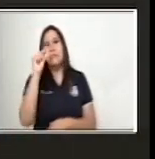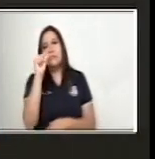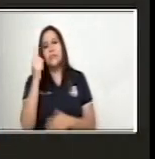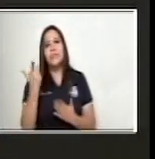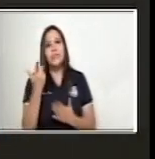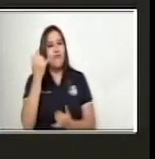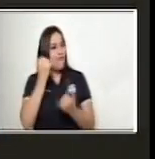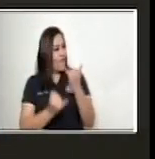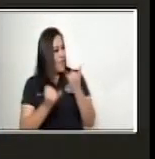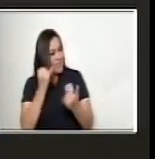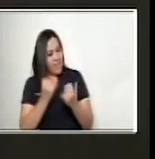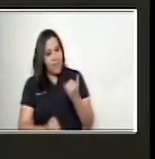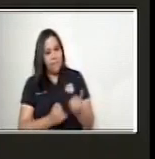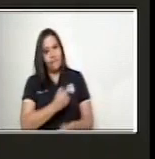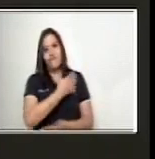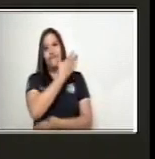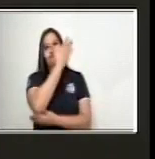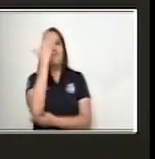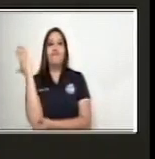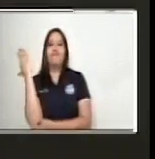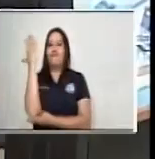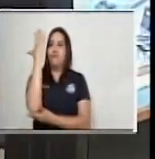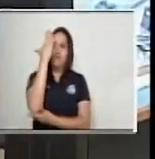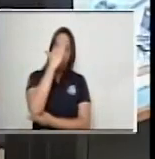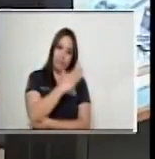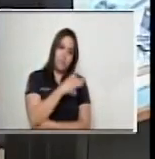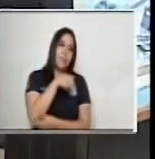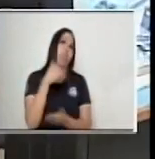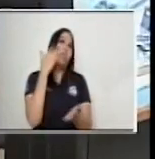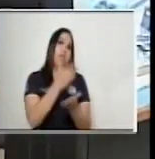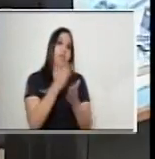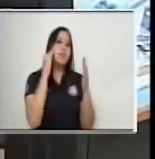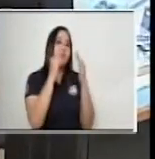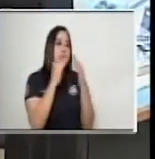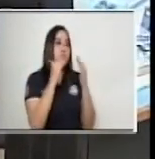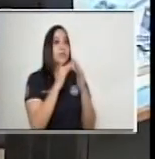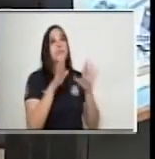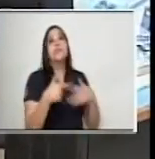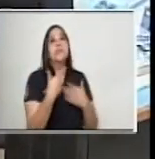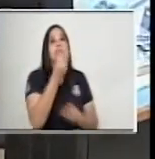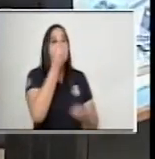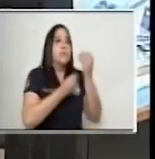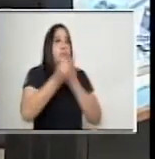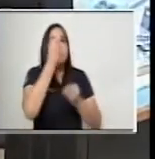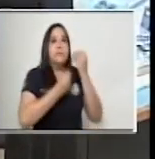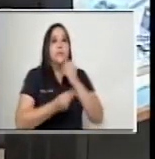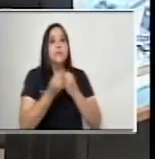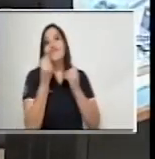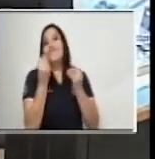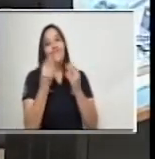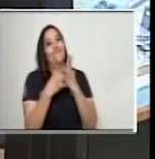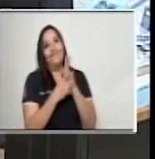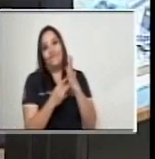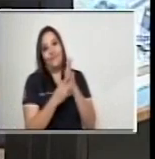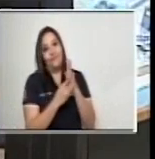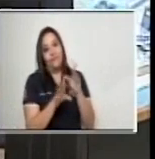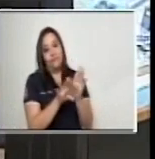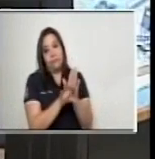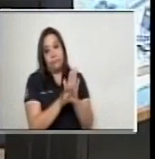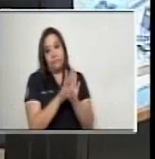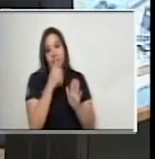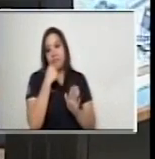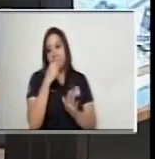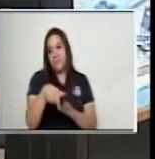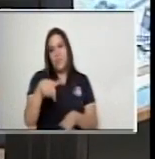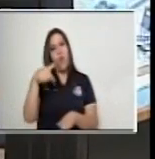casa a cenar alimentos con mucha grasa y decidimos, hoy no comí, voy a comer más. En